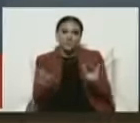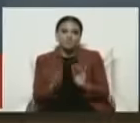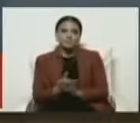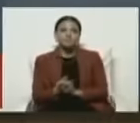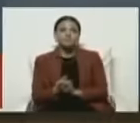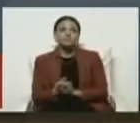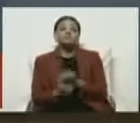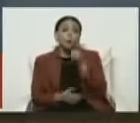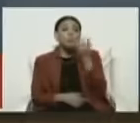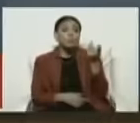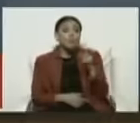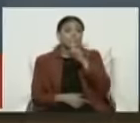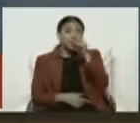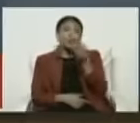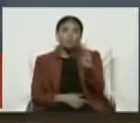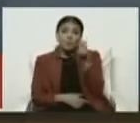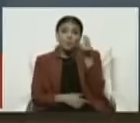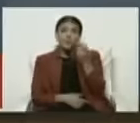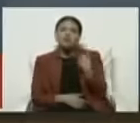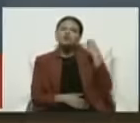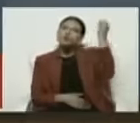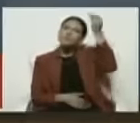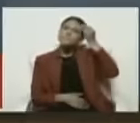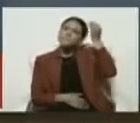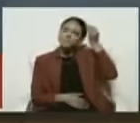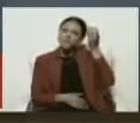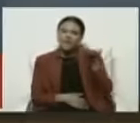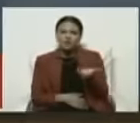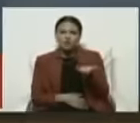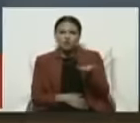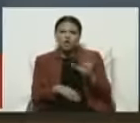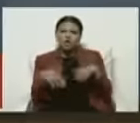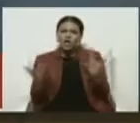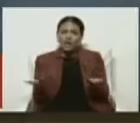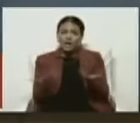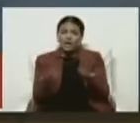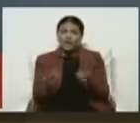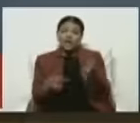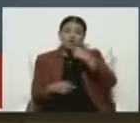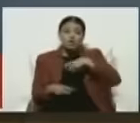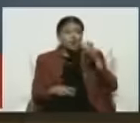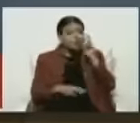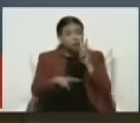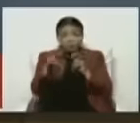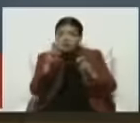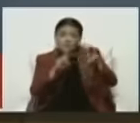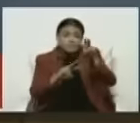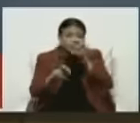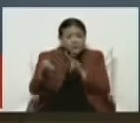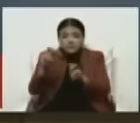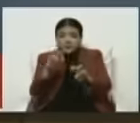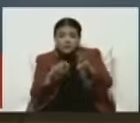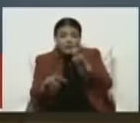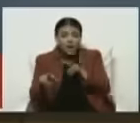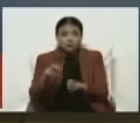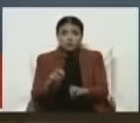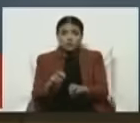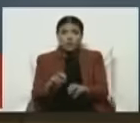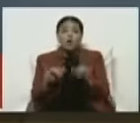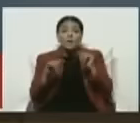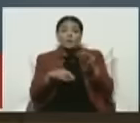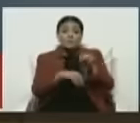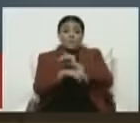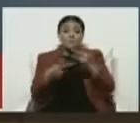Está bien. Pienso que dentro de la línea de investigación que formalmente el Ministerio Público